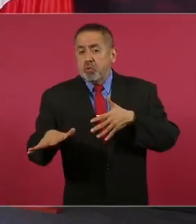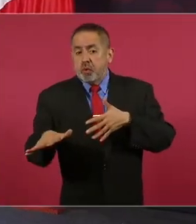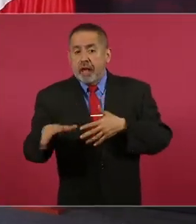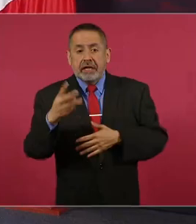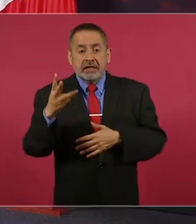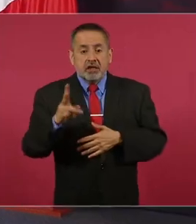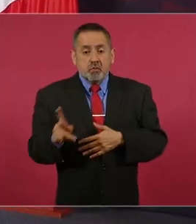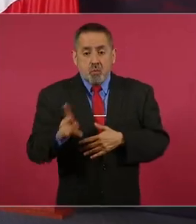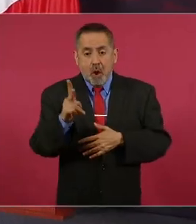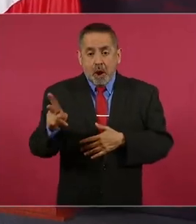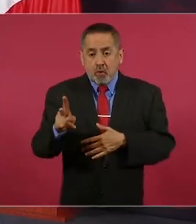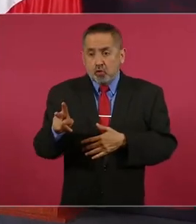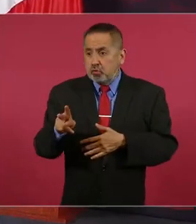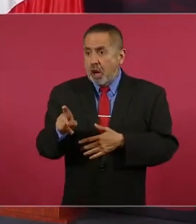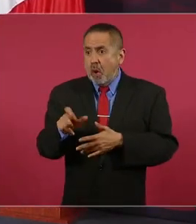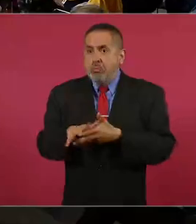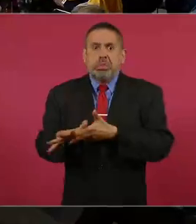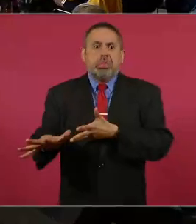pueblos.